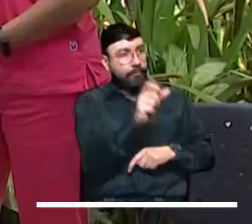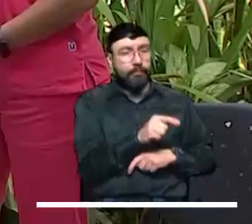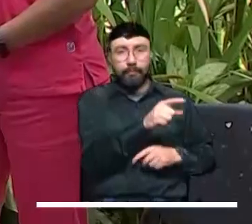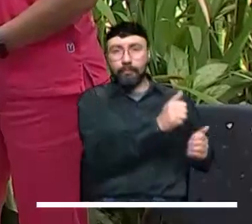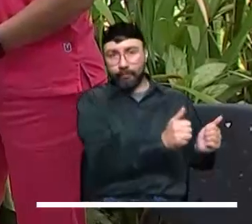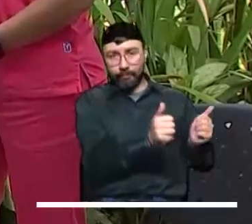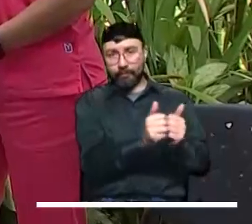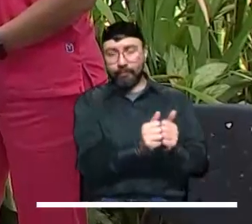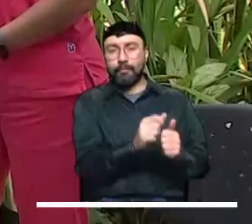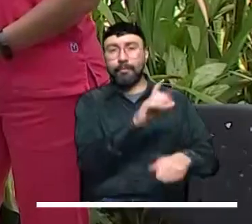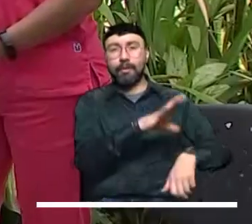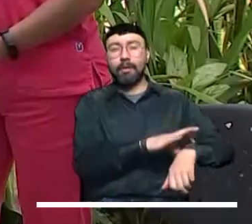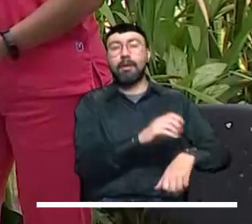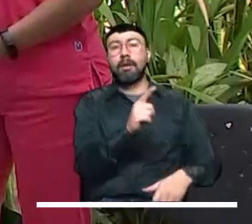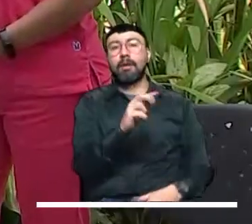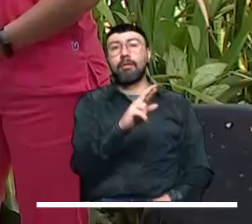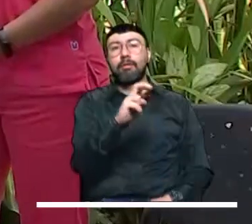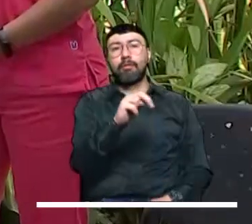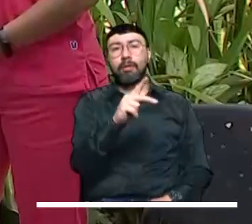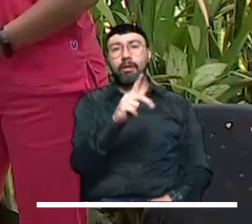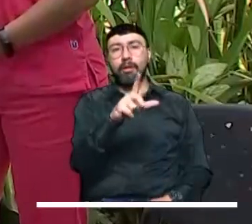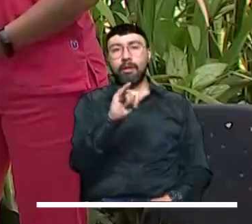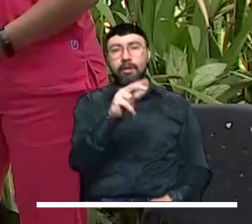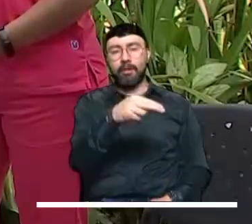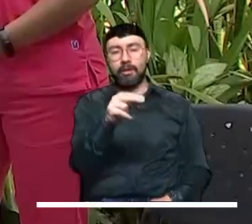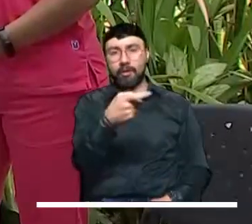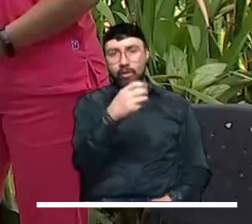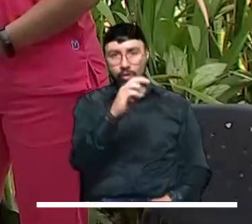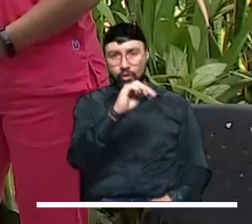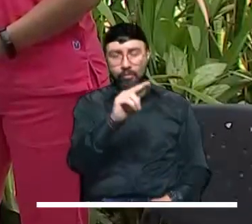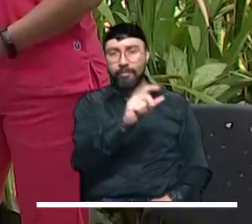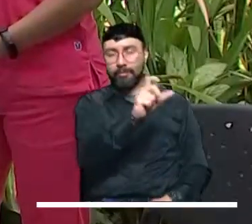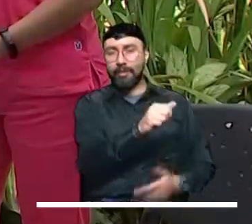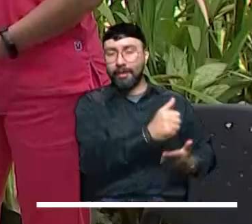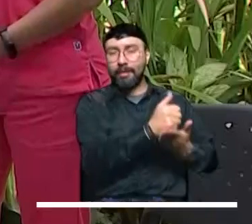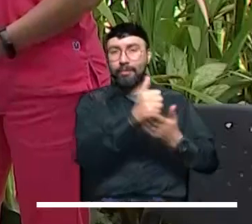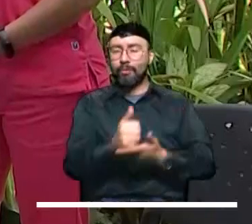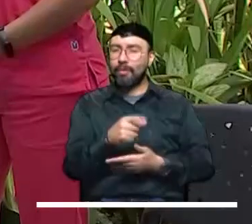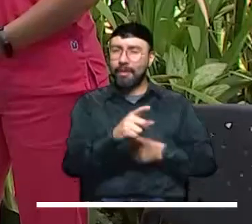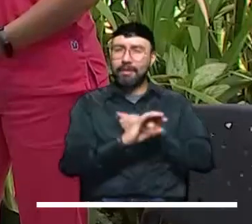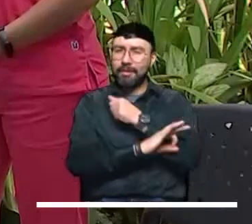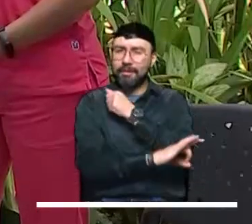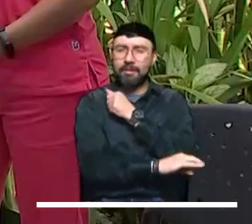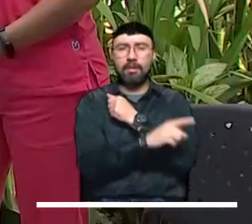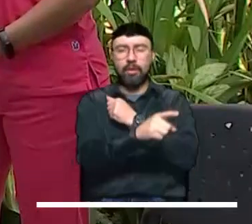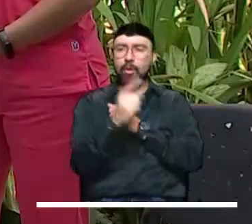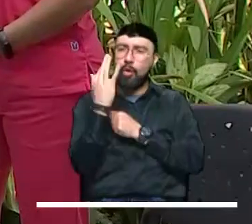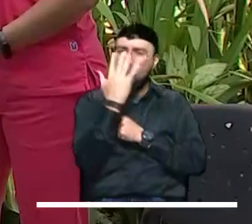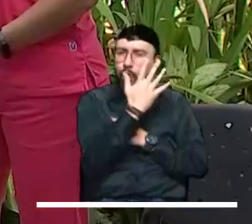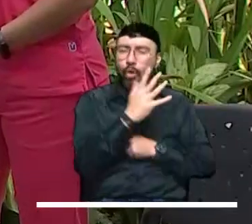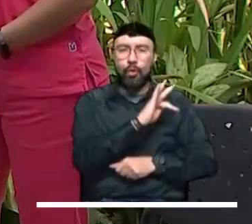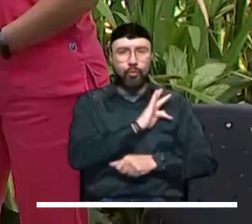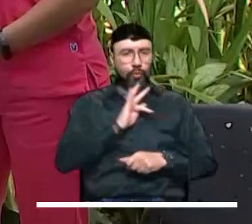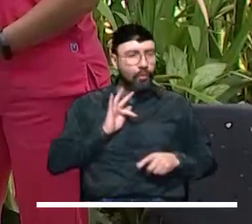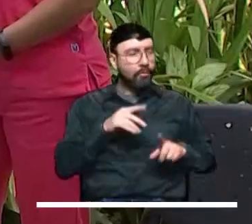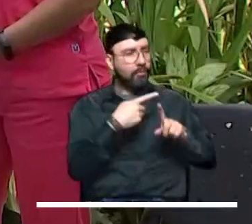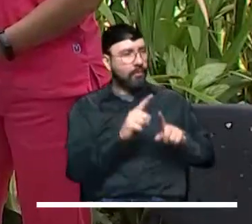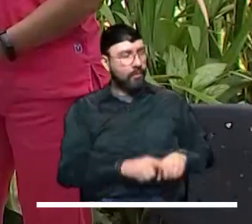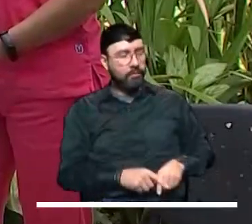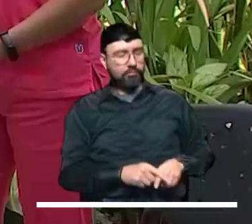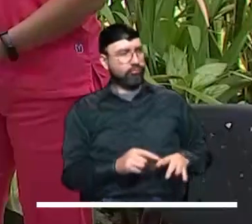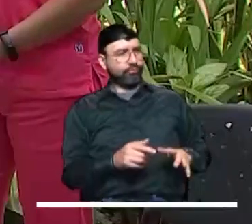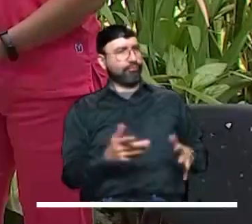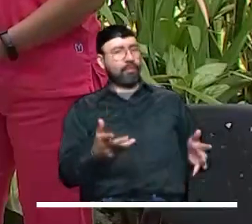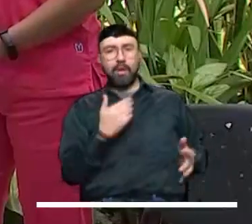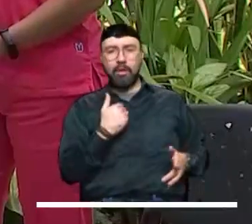psicología, de psicocromoterapia, de la interpretación de los mandalas y el uso de los colores en las terapias. ¿Qué es ese tema? Yo